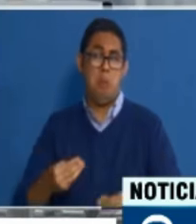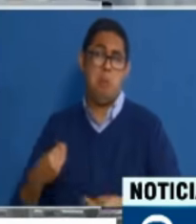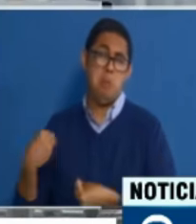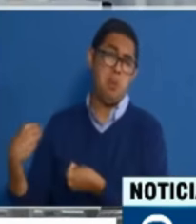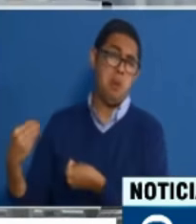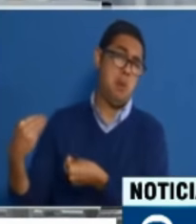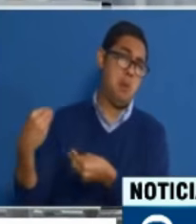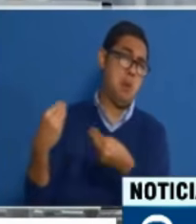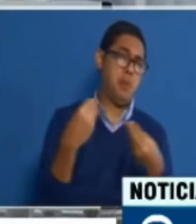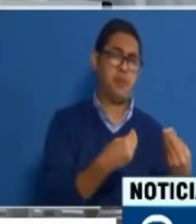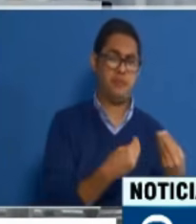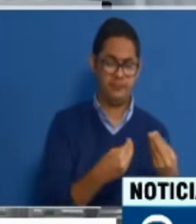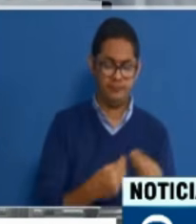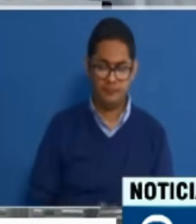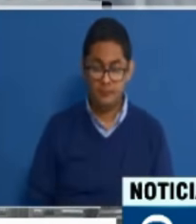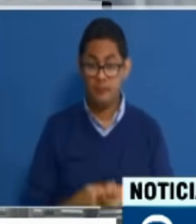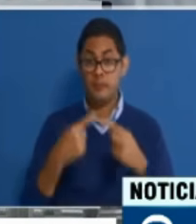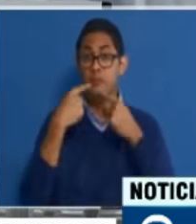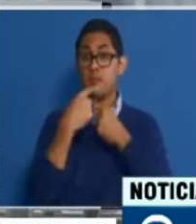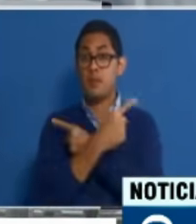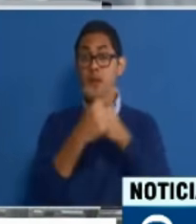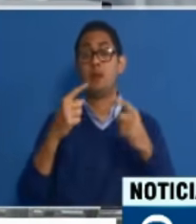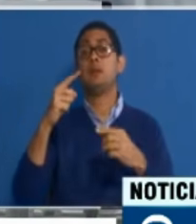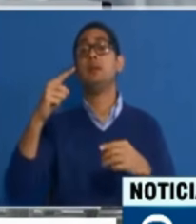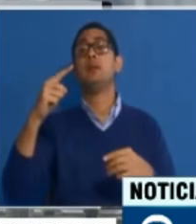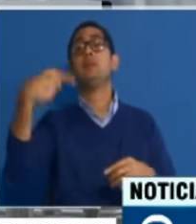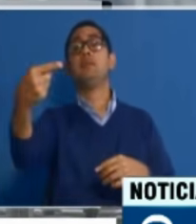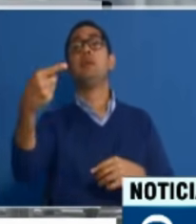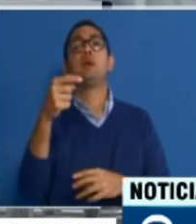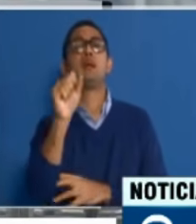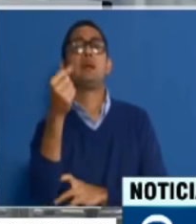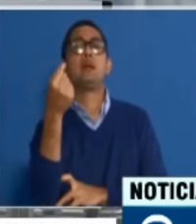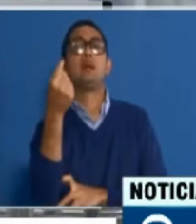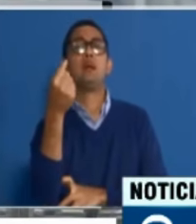Y nosotros queremos anunciar que para el 15 de mayo,